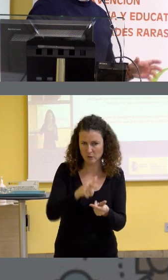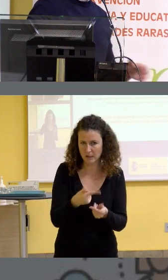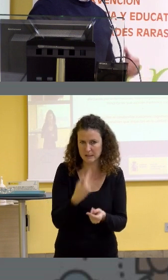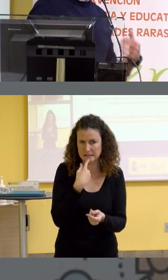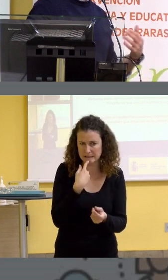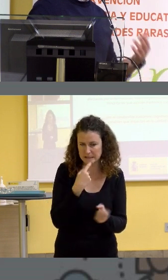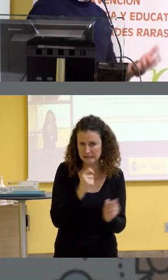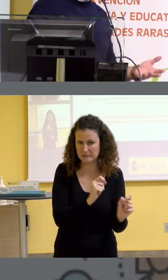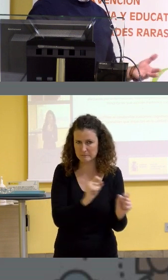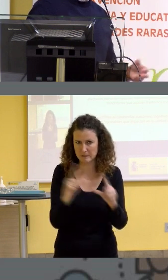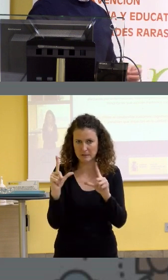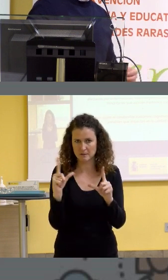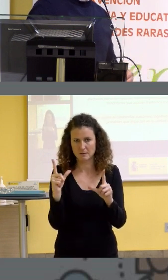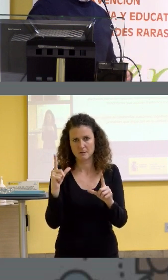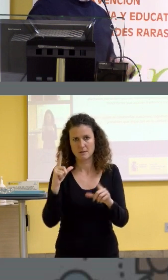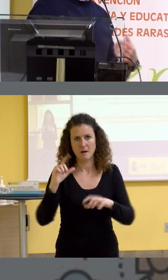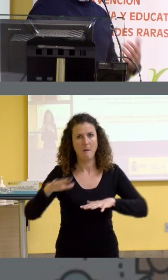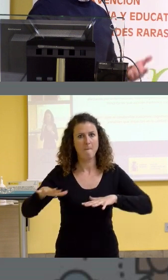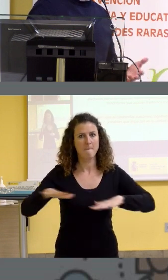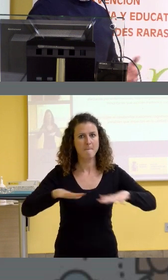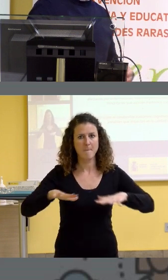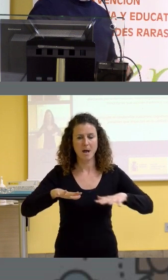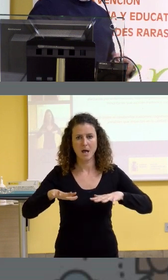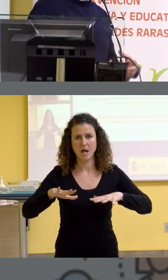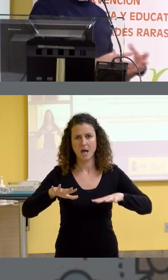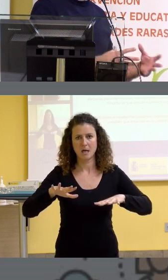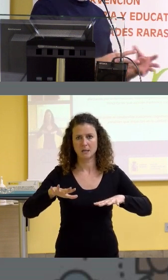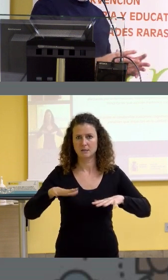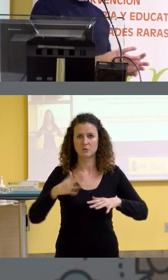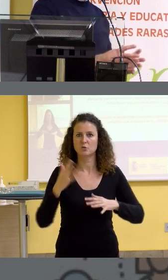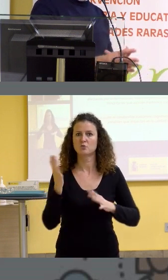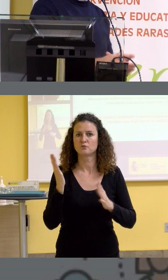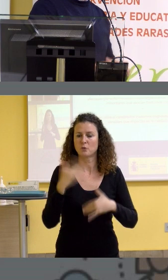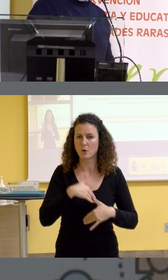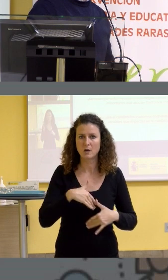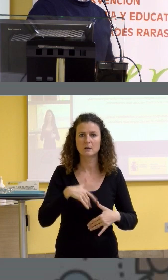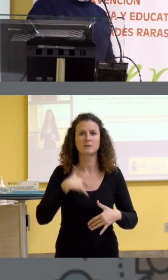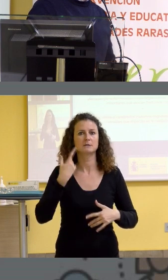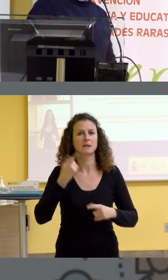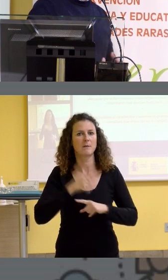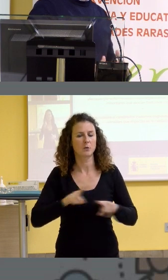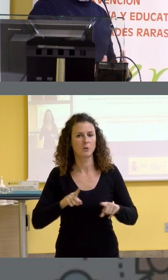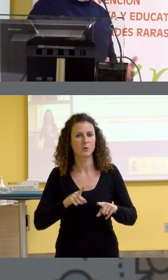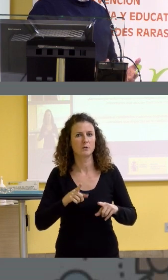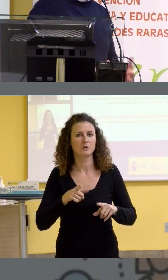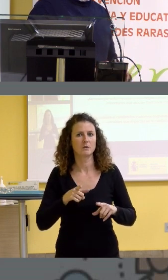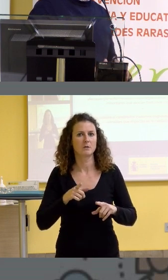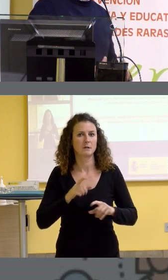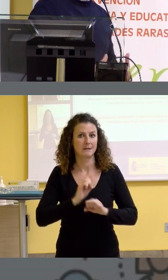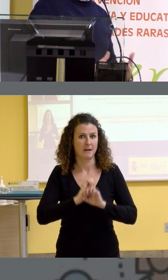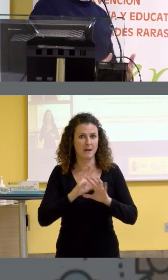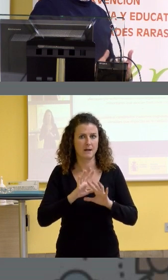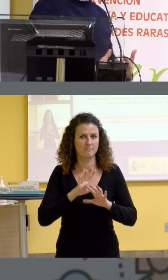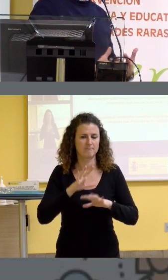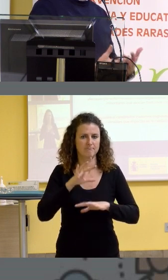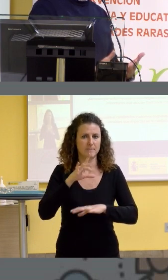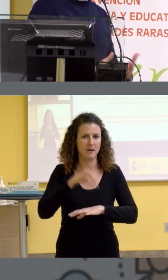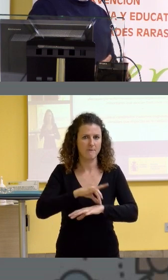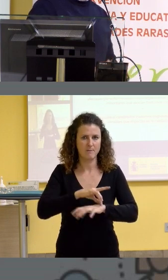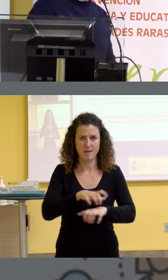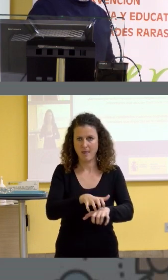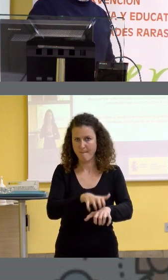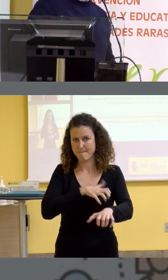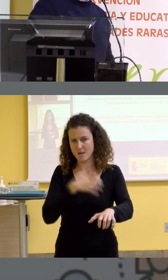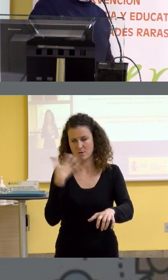para el Parkinson, sumamente frecuente. No lo tenemos para las degeneraciones frontotemporales. Y por supuesto no lo tenemos para la gran mayoría